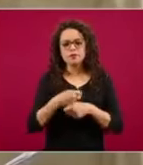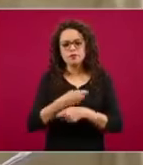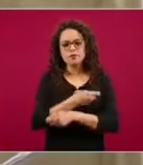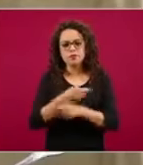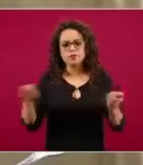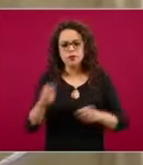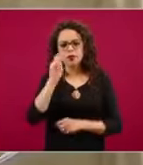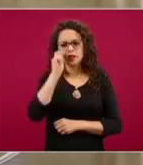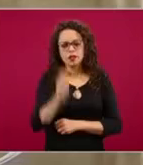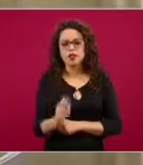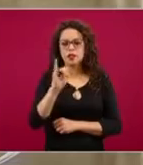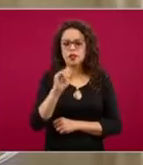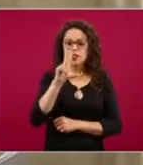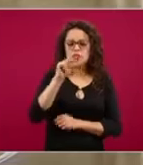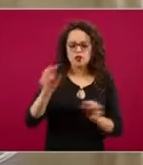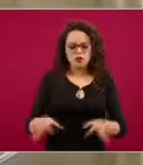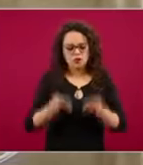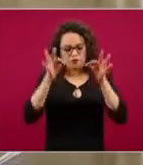de las vacunas